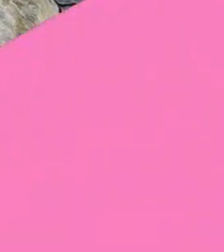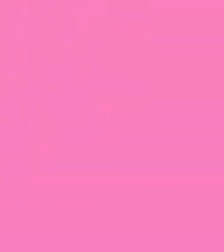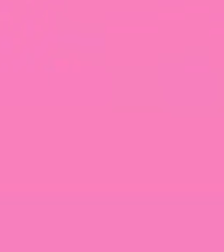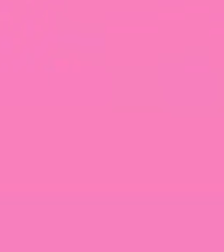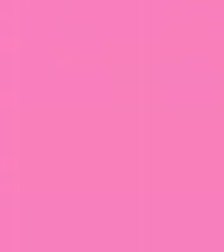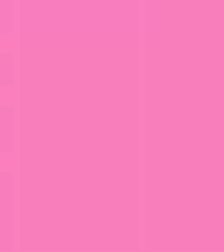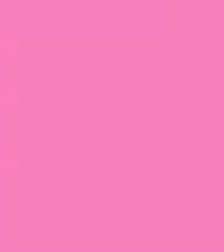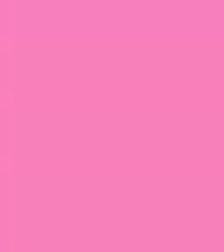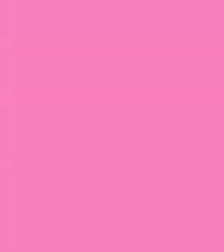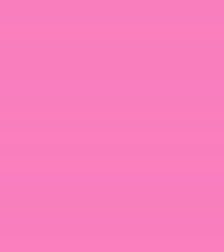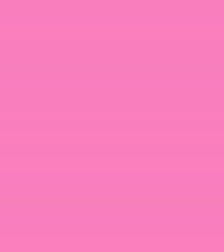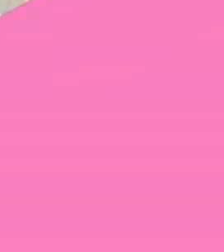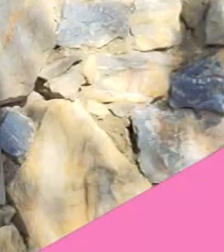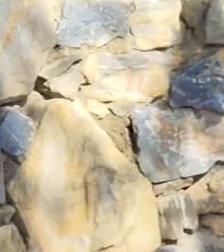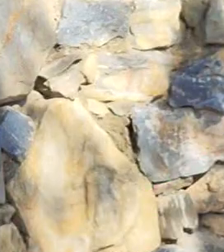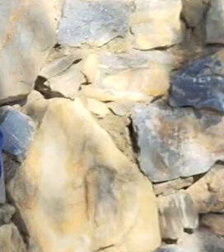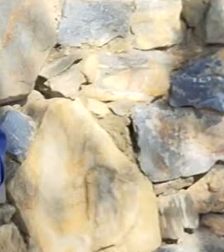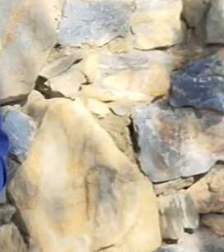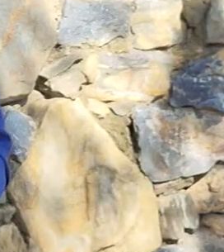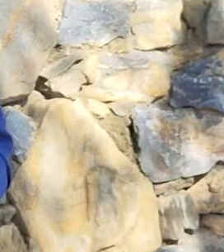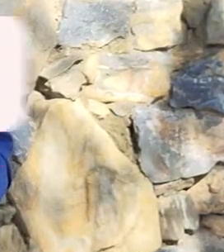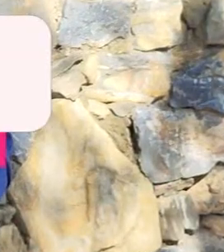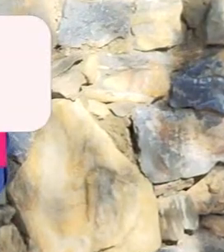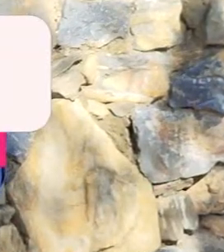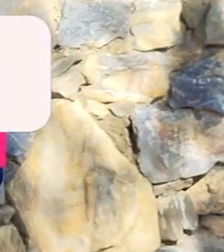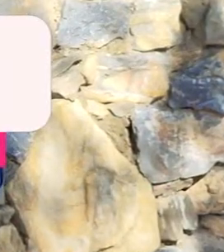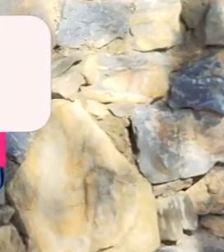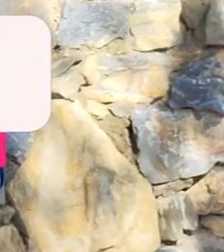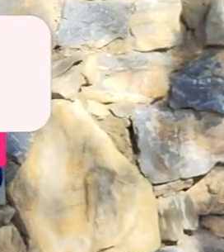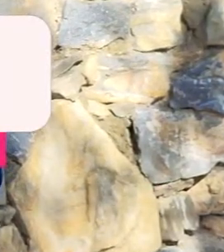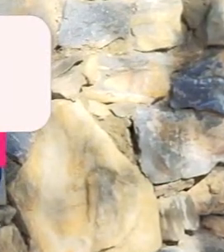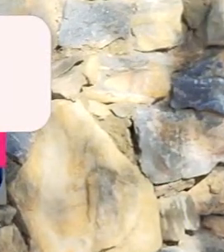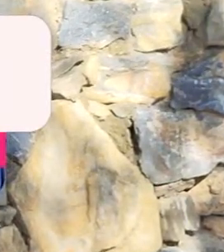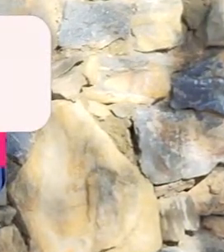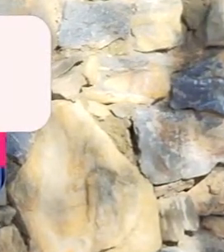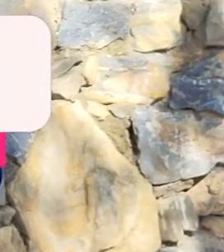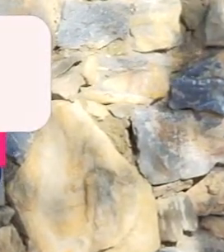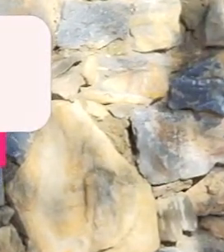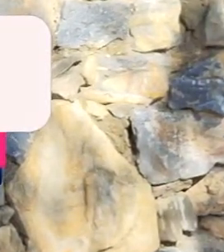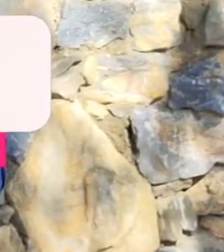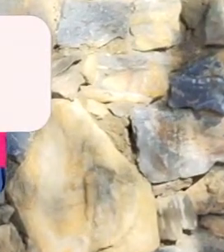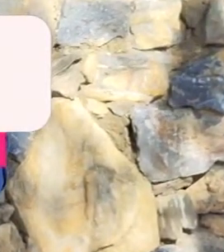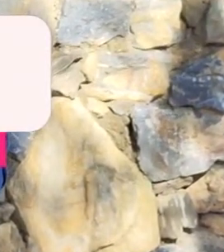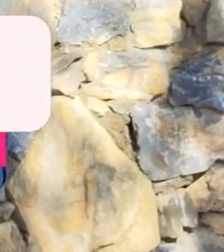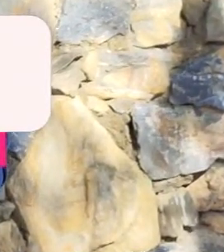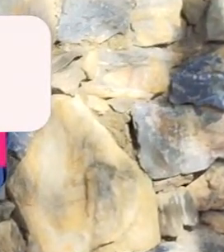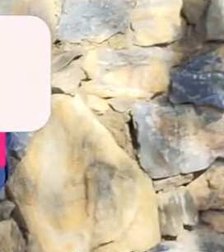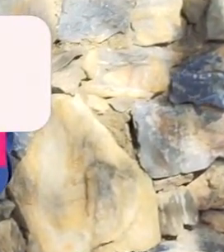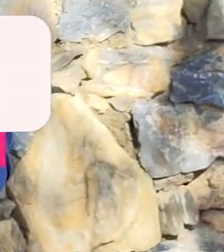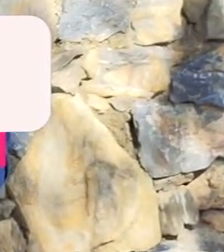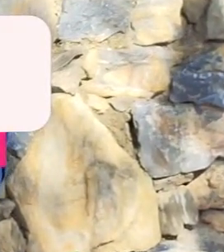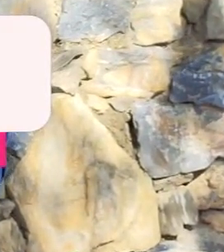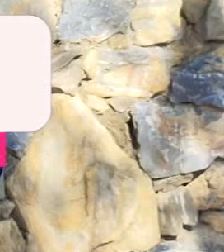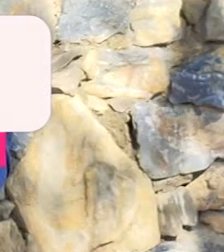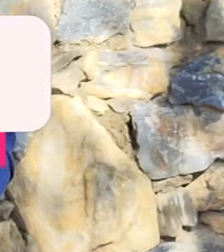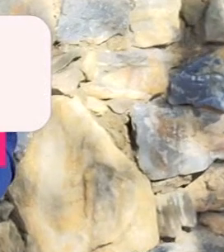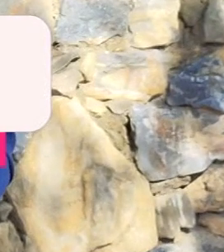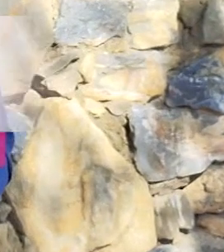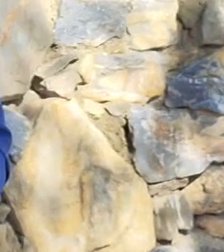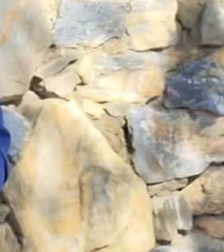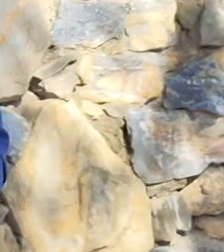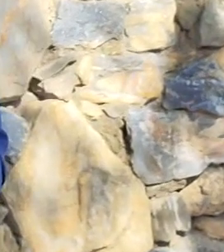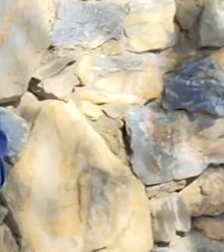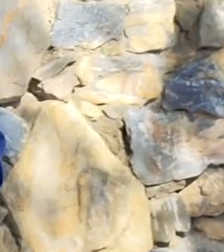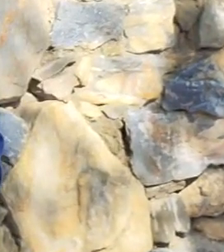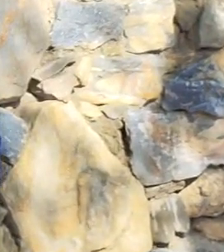pacientes. El acompañamiento es fundamental durante el diagnóstico y el tratamiento de esta enfermedad. Realiza tu